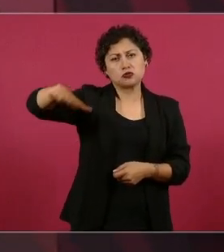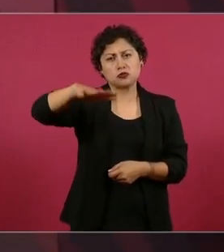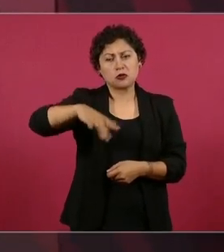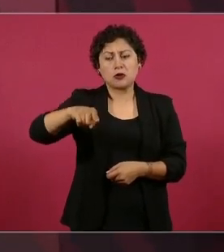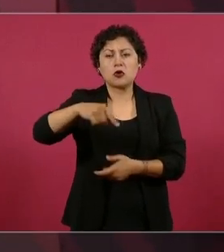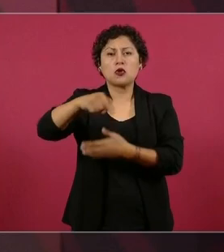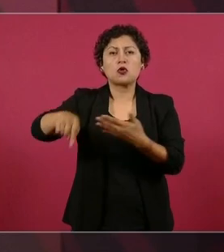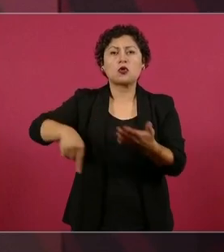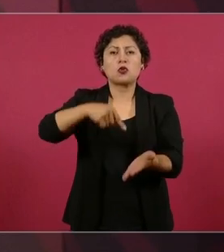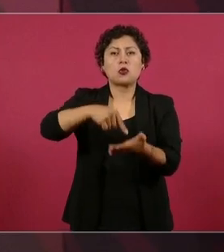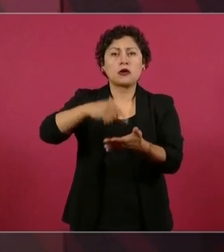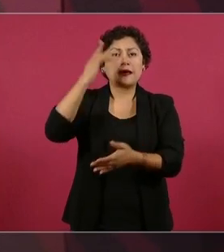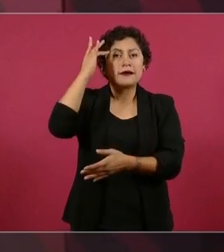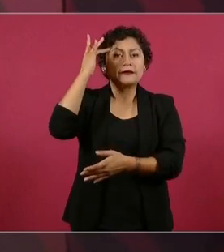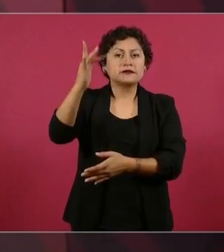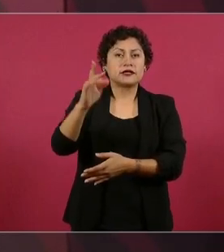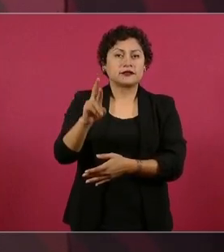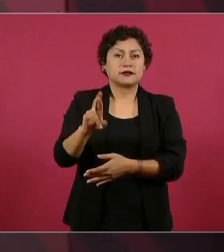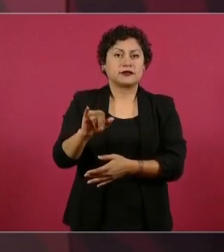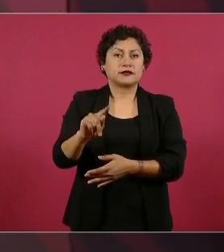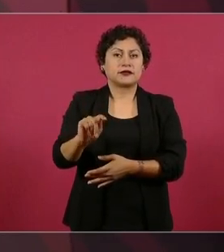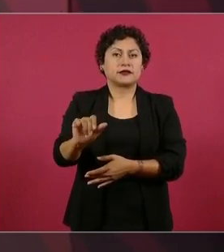ahí me quedé a dormir